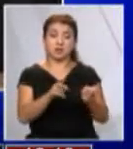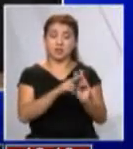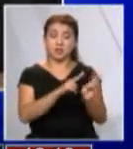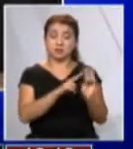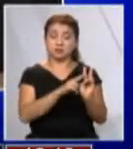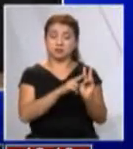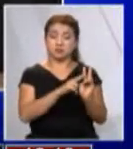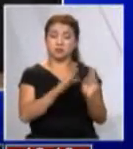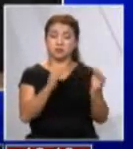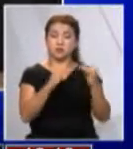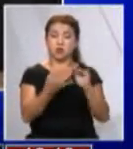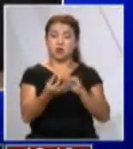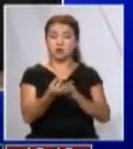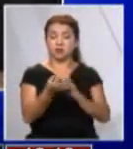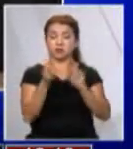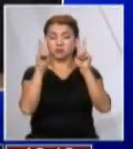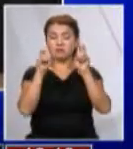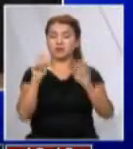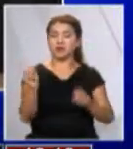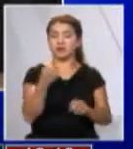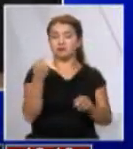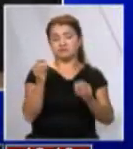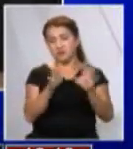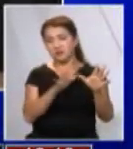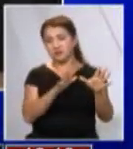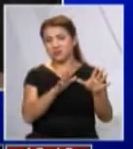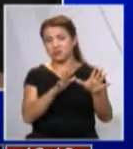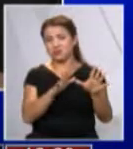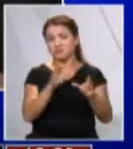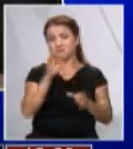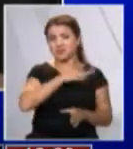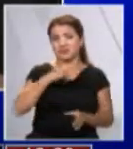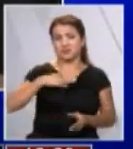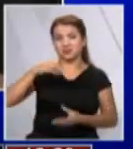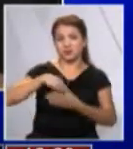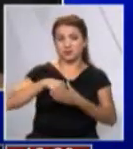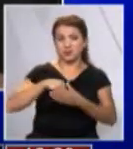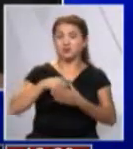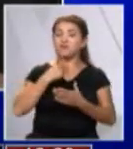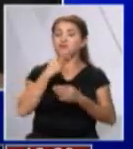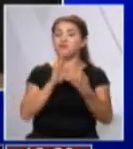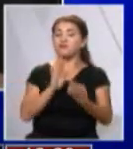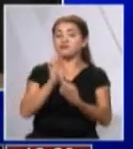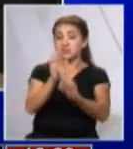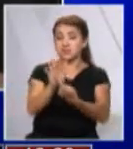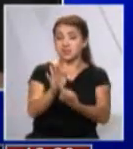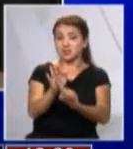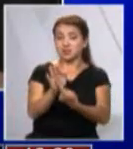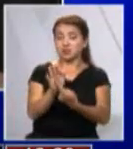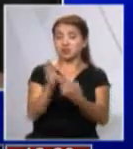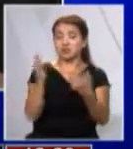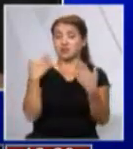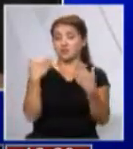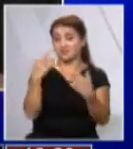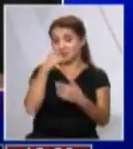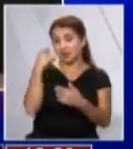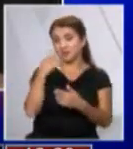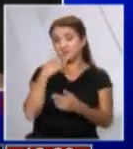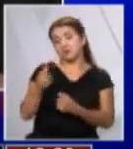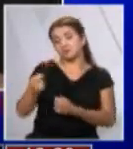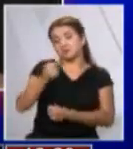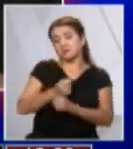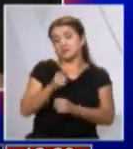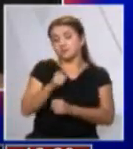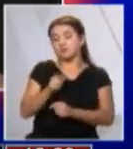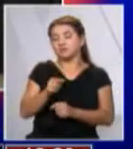realizado La Moneda en términos generales, y en particular Rodrigo Peña y Lillo y el vocero suplente, vocero de verano, ¿no?, José Antonio Gómez. Así que quizás